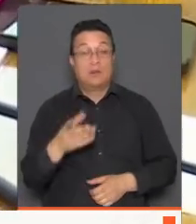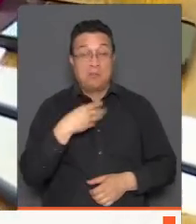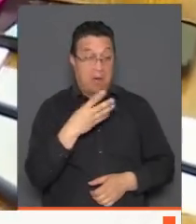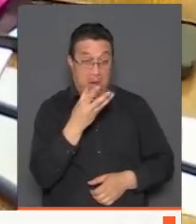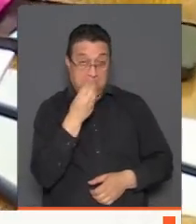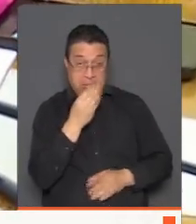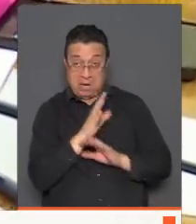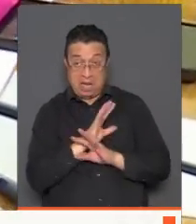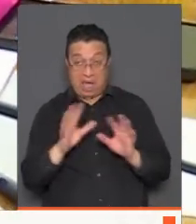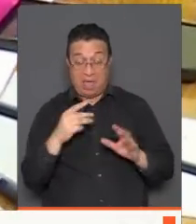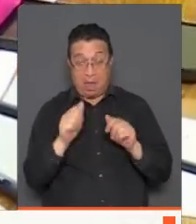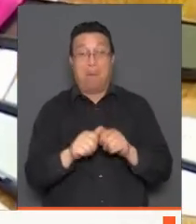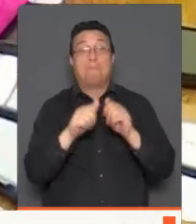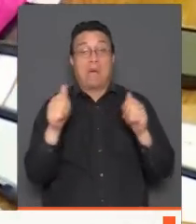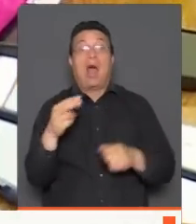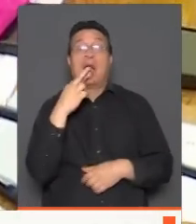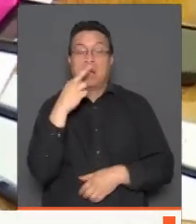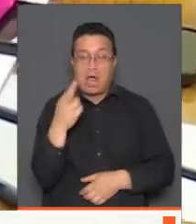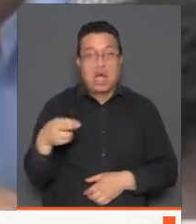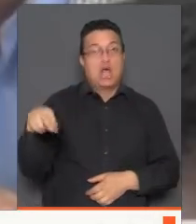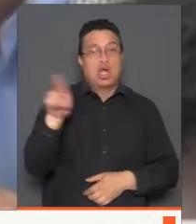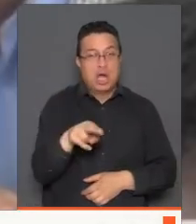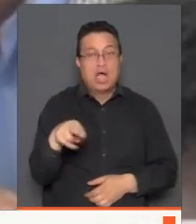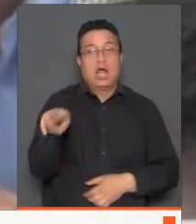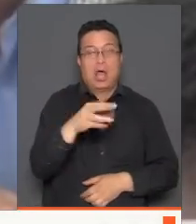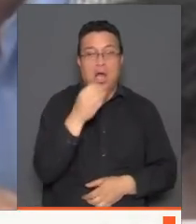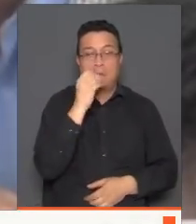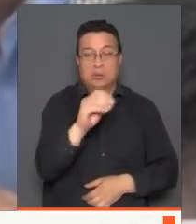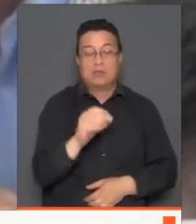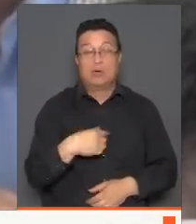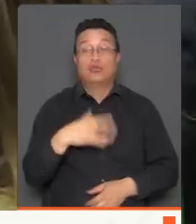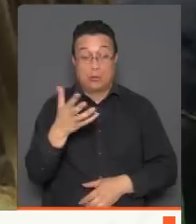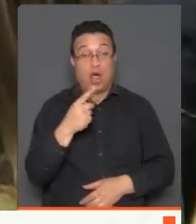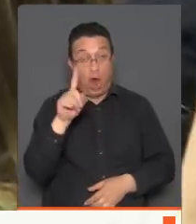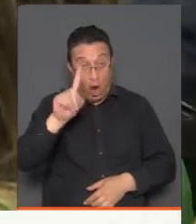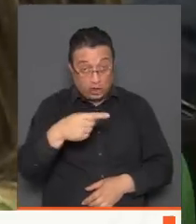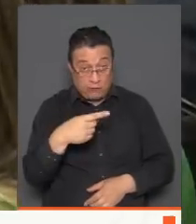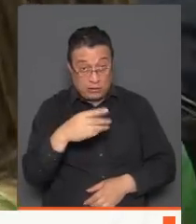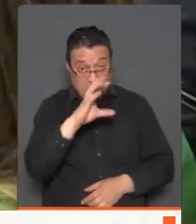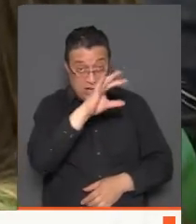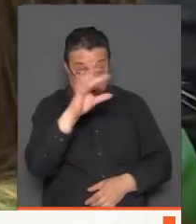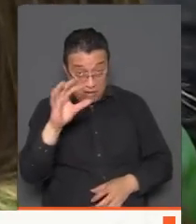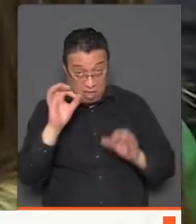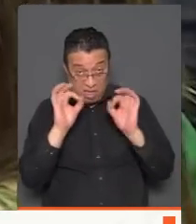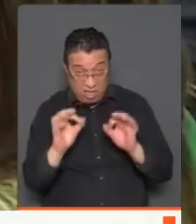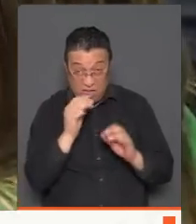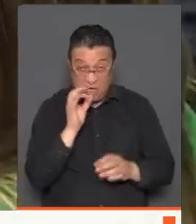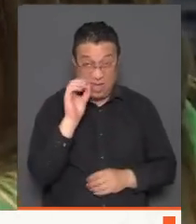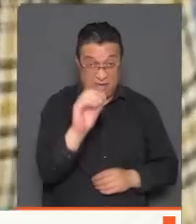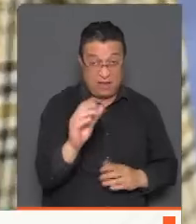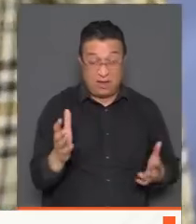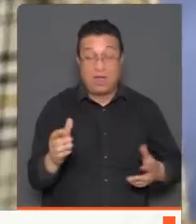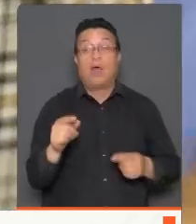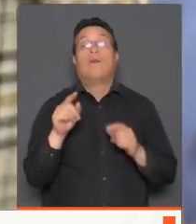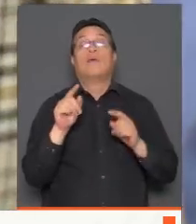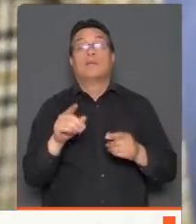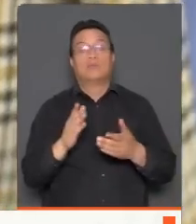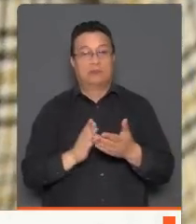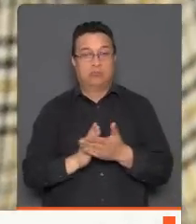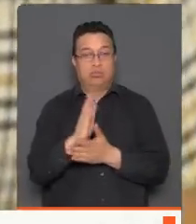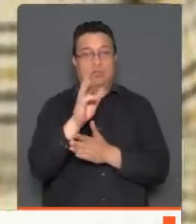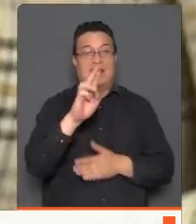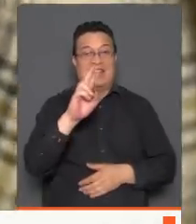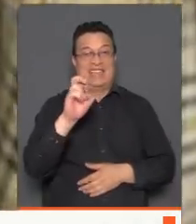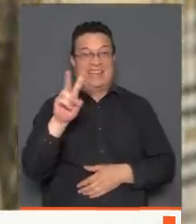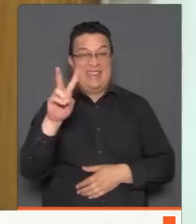y más encima lo repitió varias veces. ¿Se los deletreo? Apenas se Hubiera sido iniciaba la esperar sesión y justamente Gaspar si no Rivas hubiese del salido. Partido